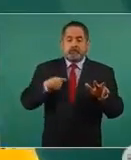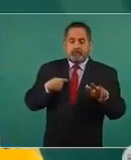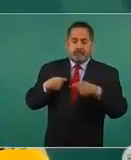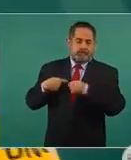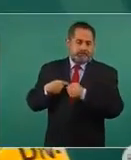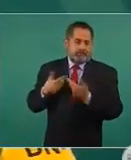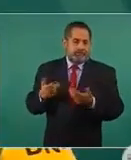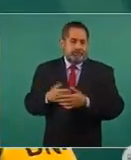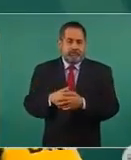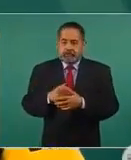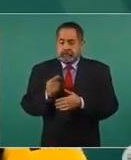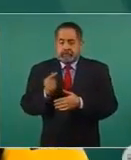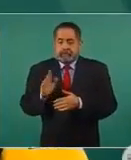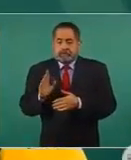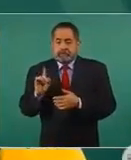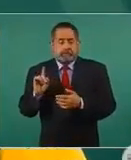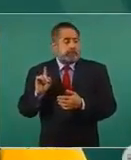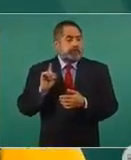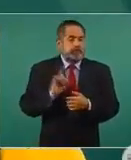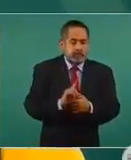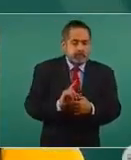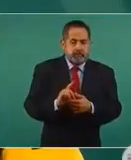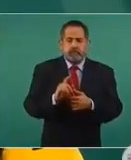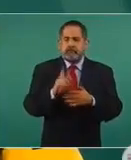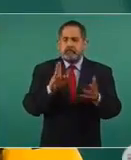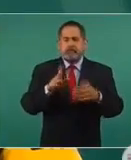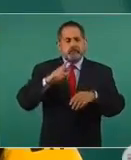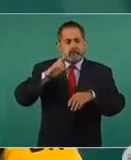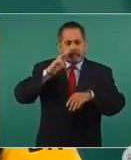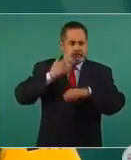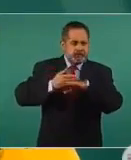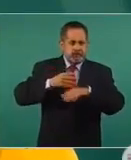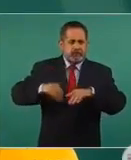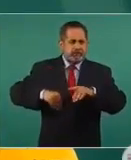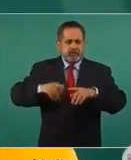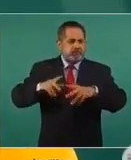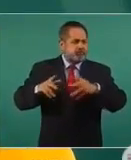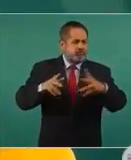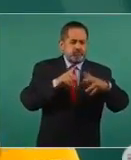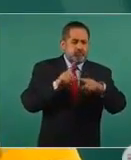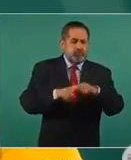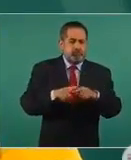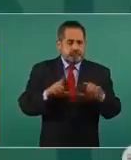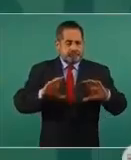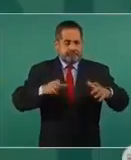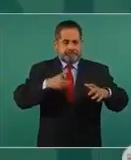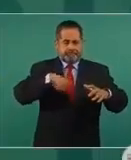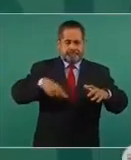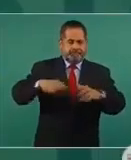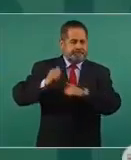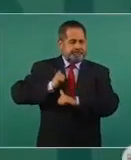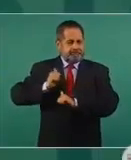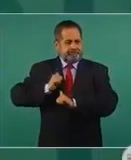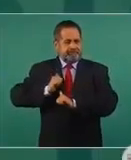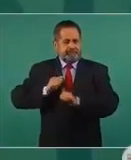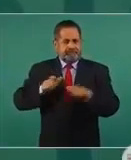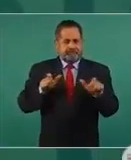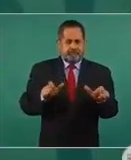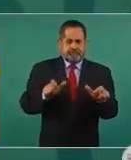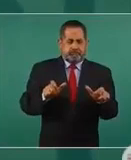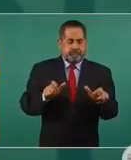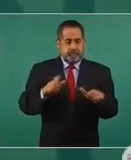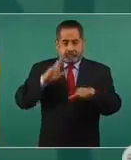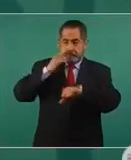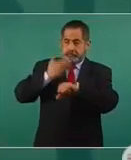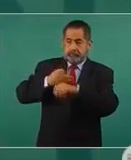Prácticamente estaba yo llegando ahí. Pero las responsabilidades de las guarniciones en aquellos momentos no eran las